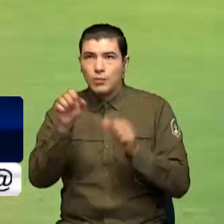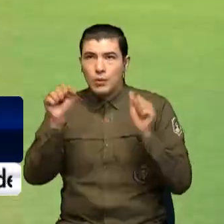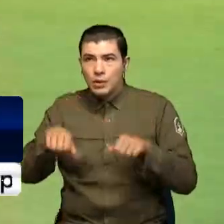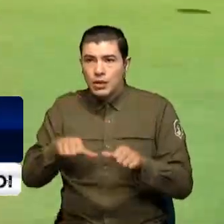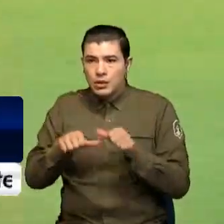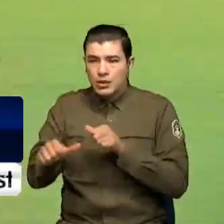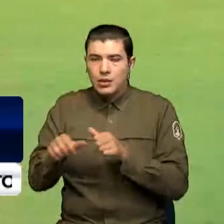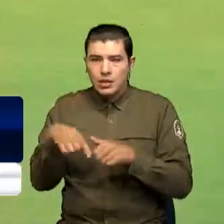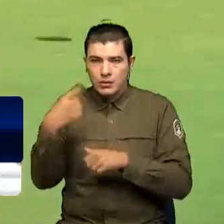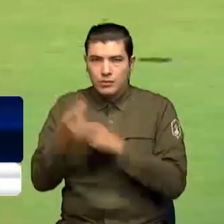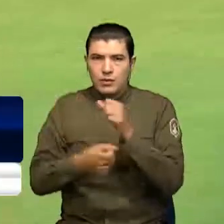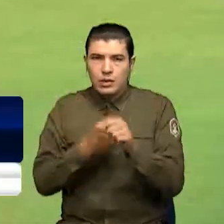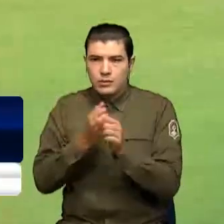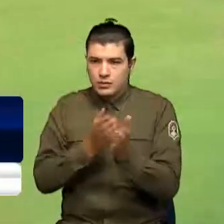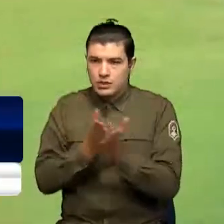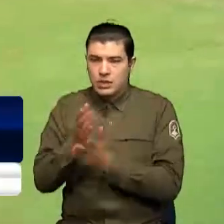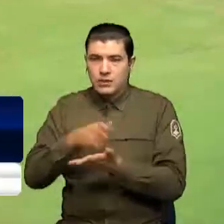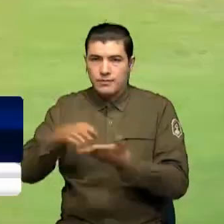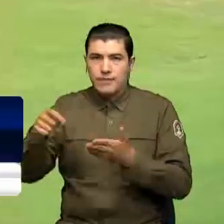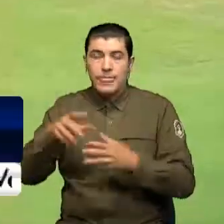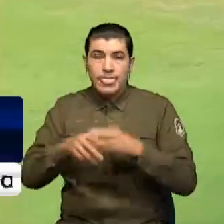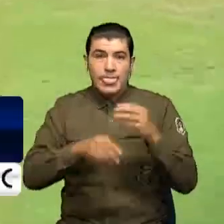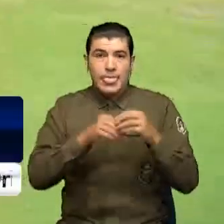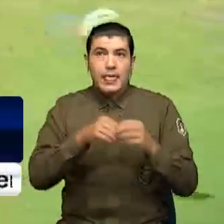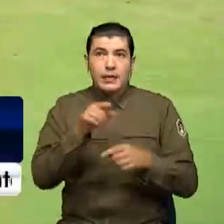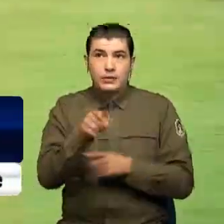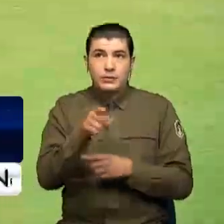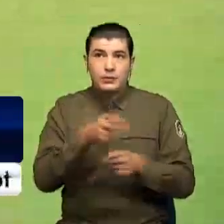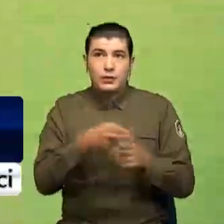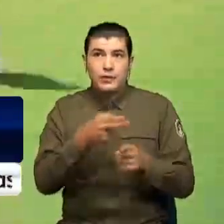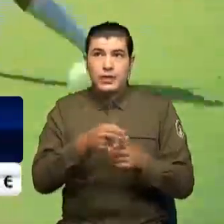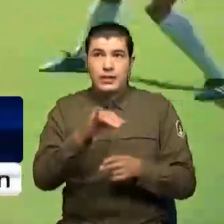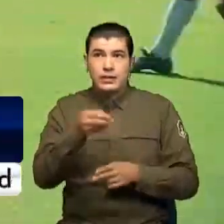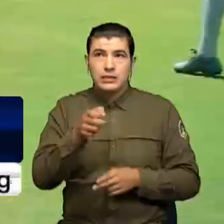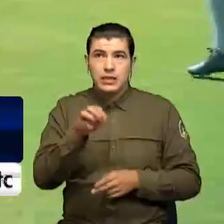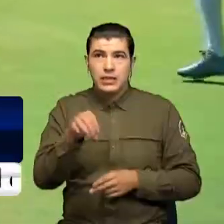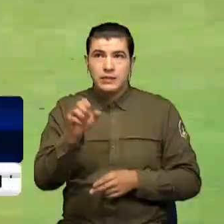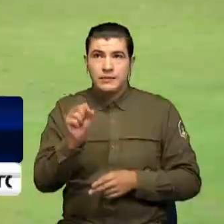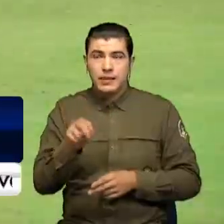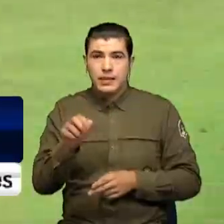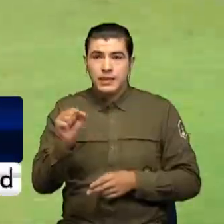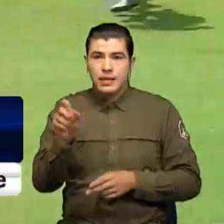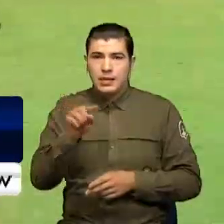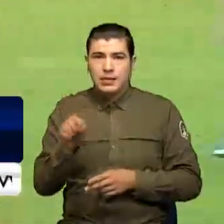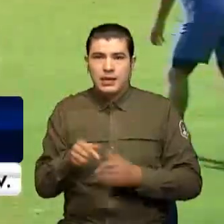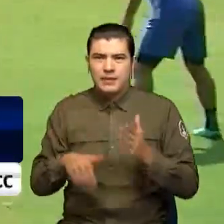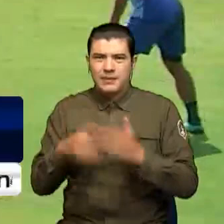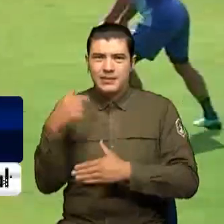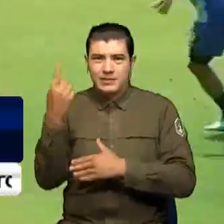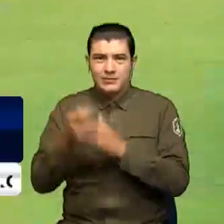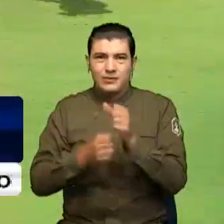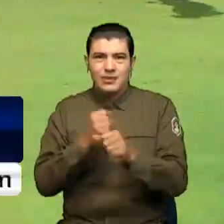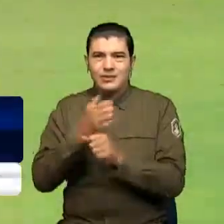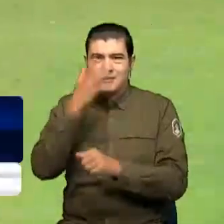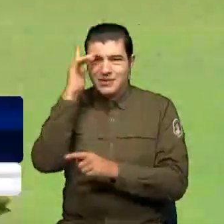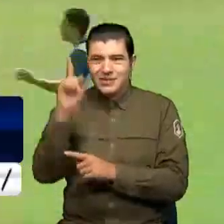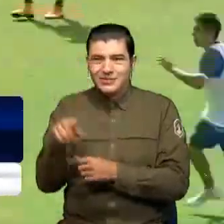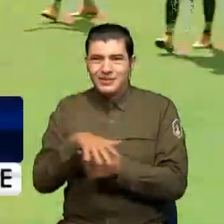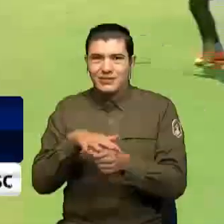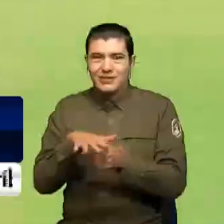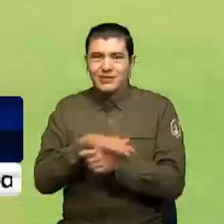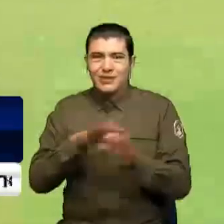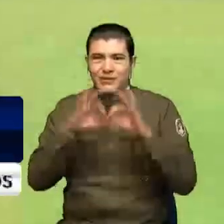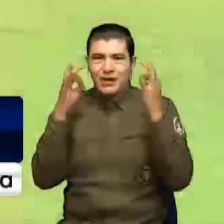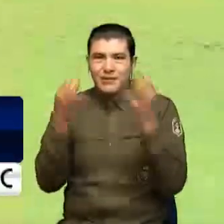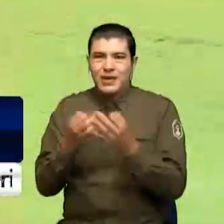continuar el próximo año y por último el nombre el jugador sherman andrés cárdenas quien llegó a inicio de año por una situación familiar que